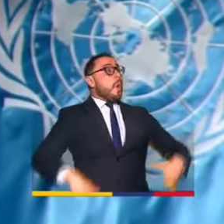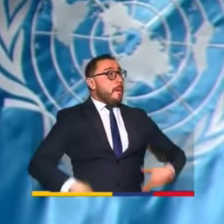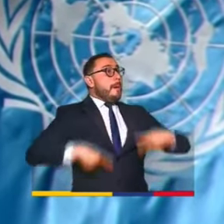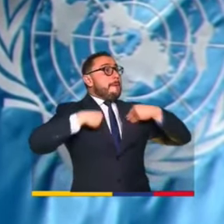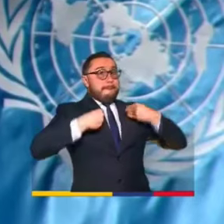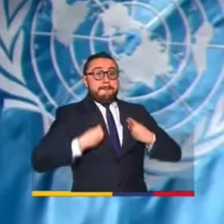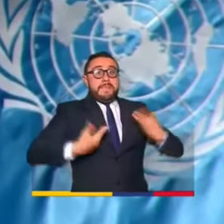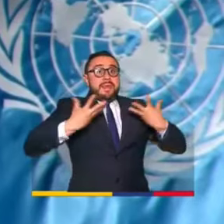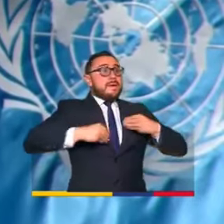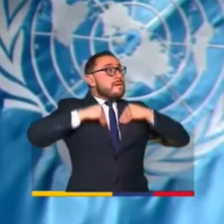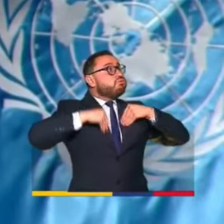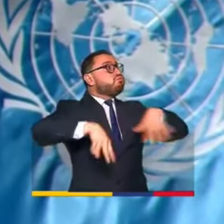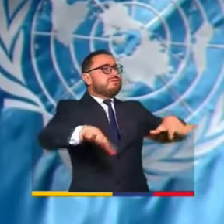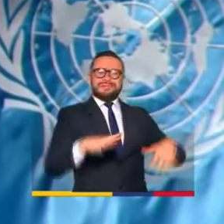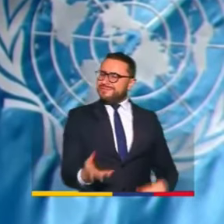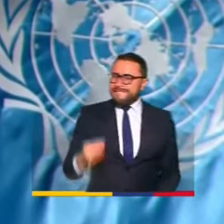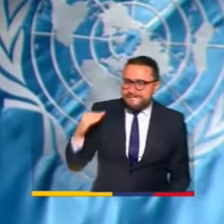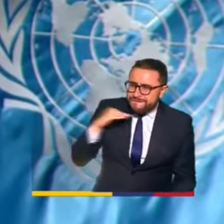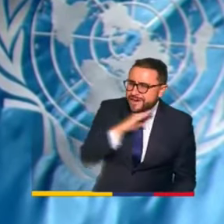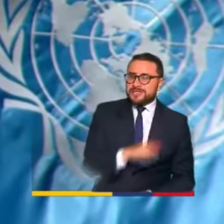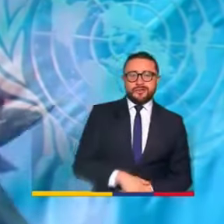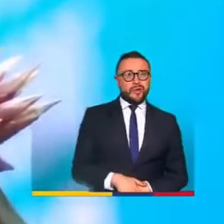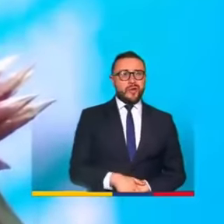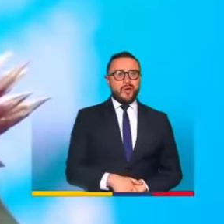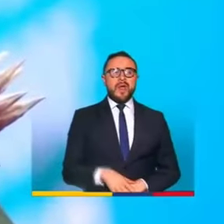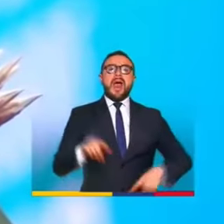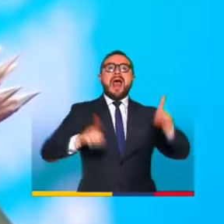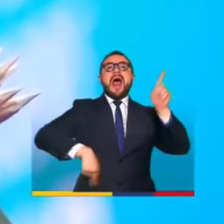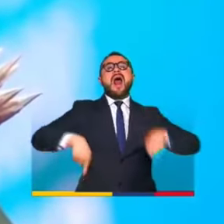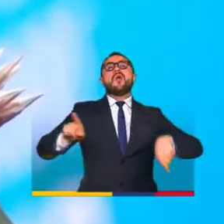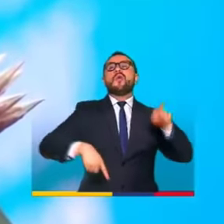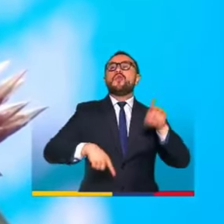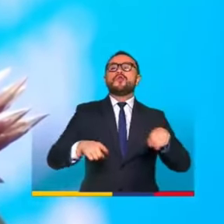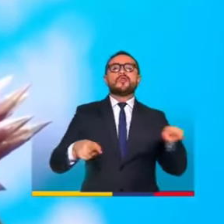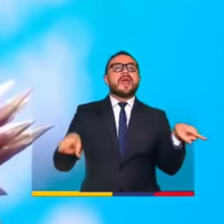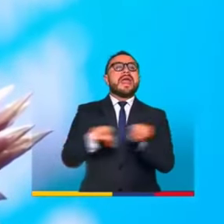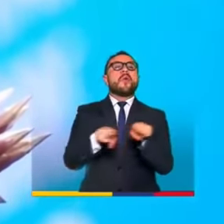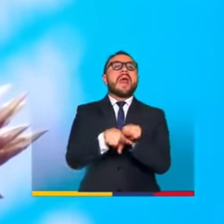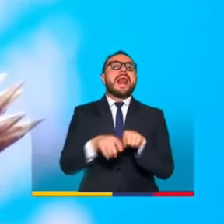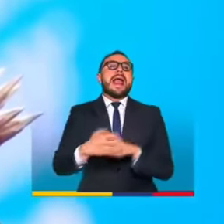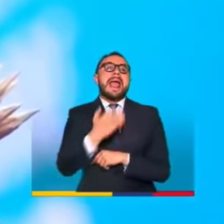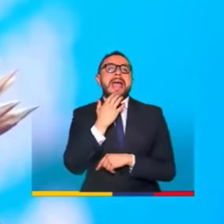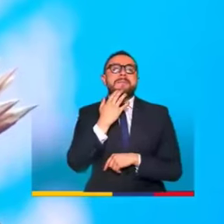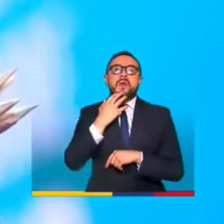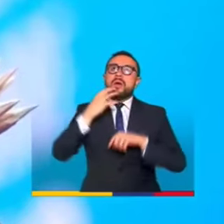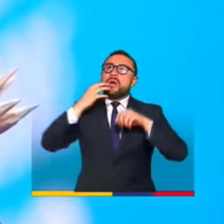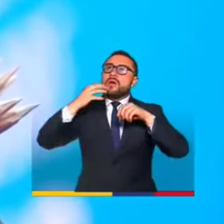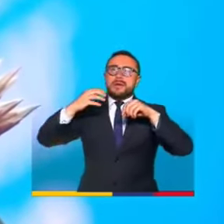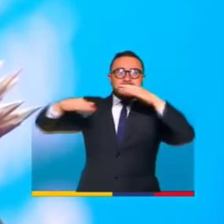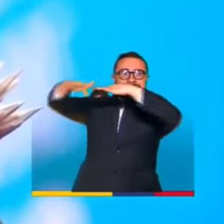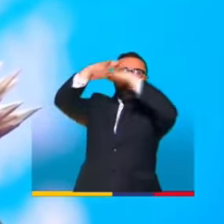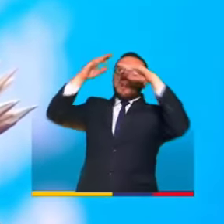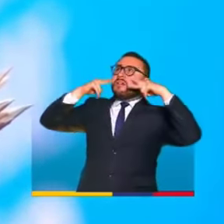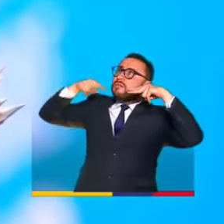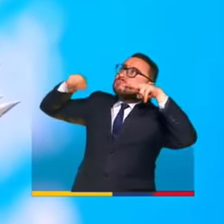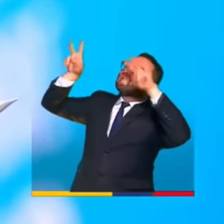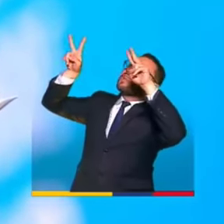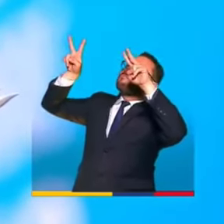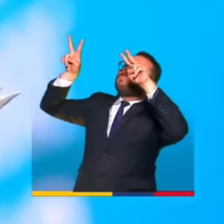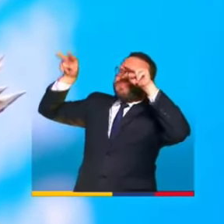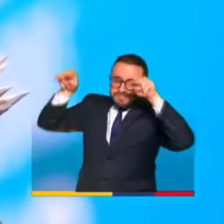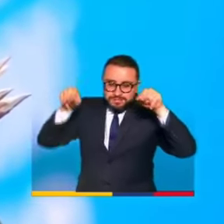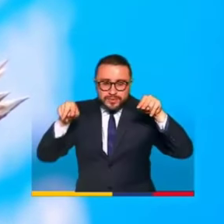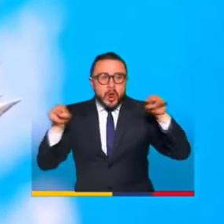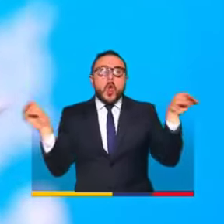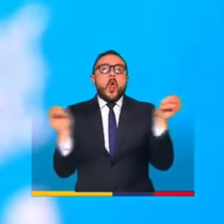los que creen que con mirar hacia arriba, con no mirar hacia arriba, o hundir la cabeza bajo